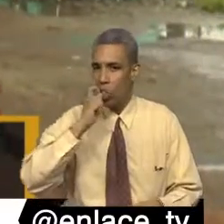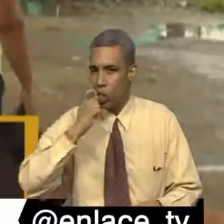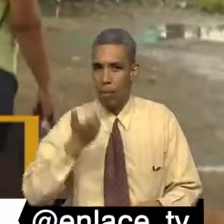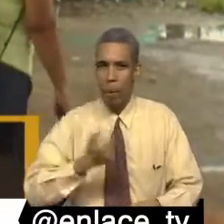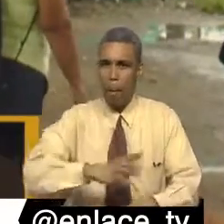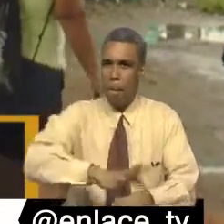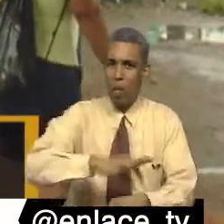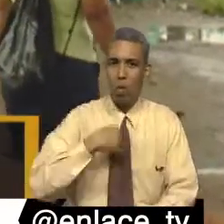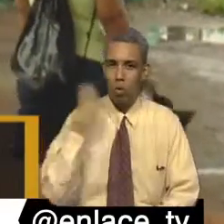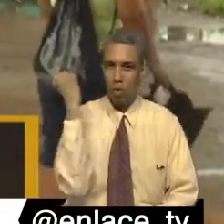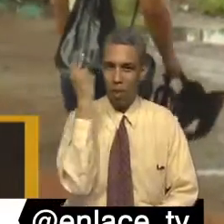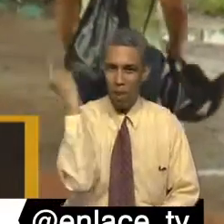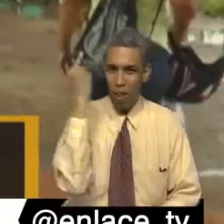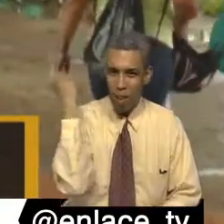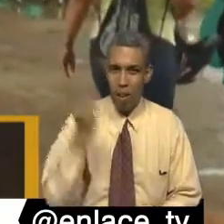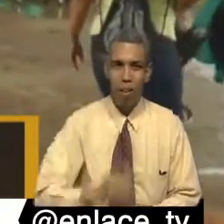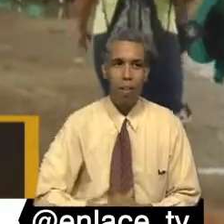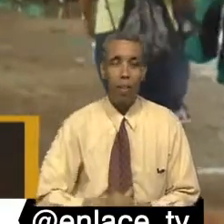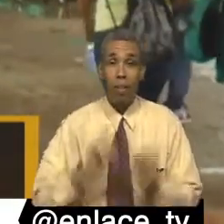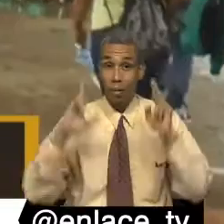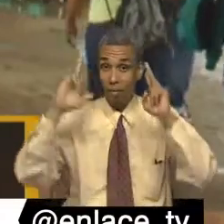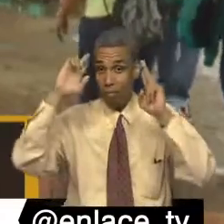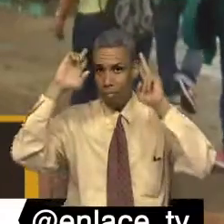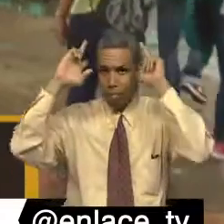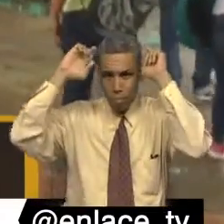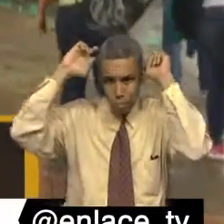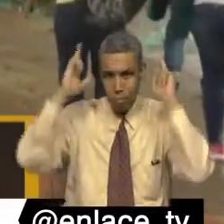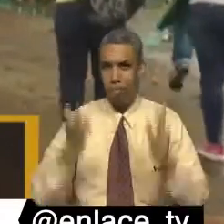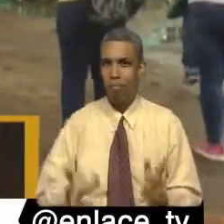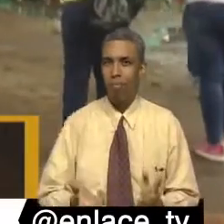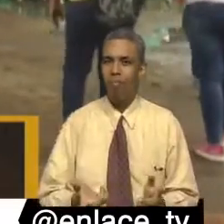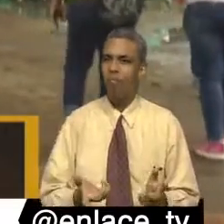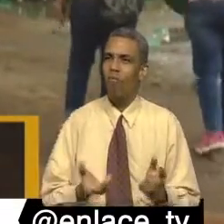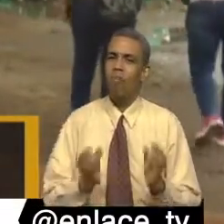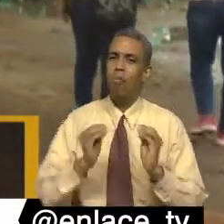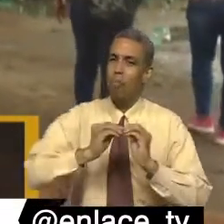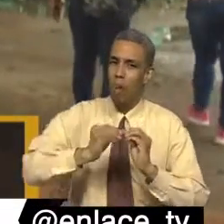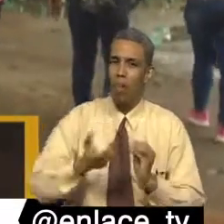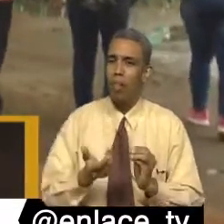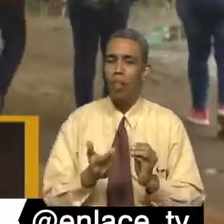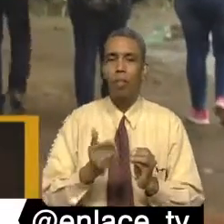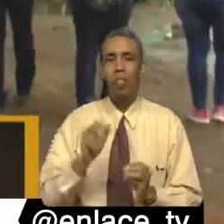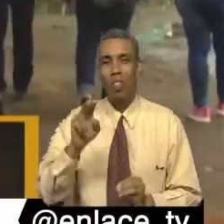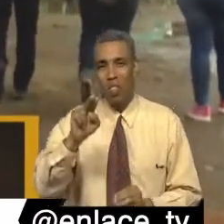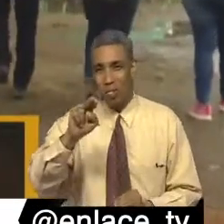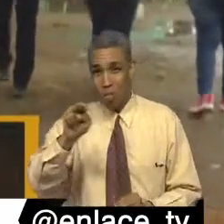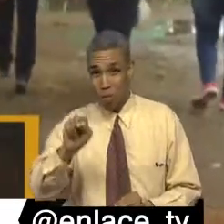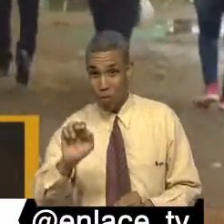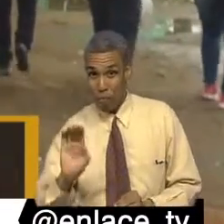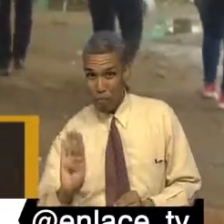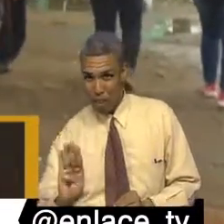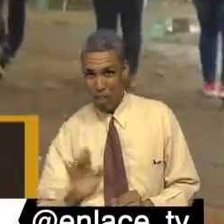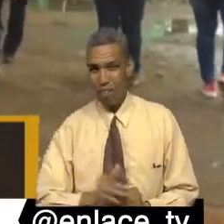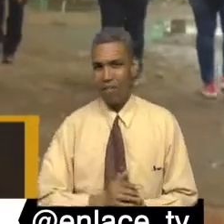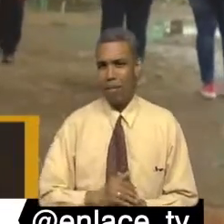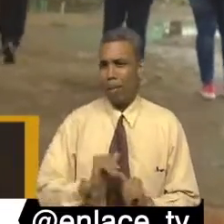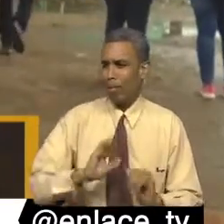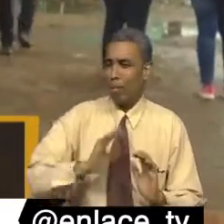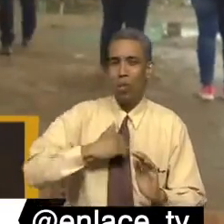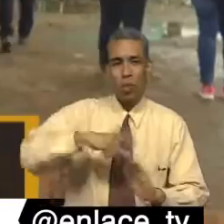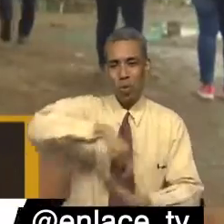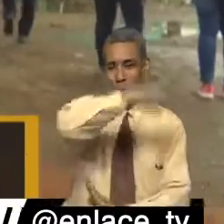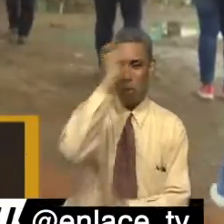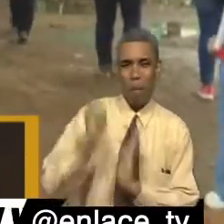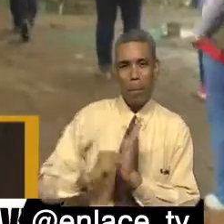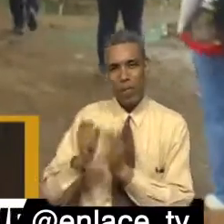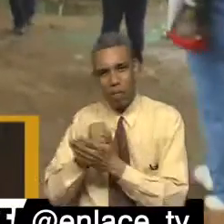general, el servicio de peluquería, tenemos el servicio de SISBEN y toda una atención integral para